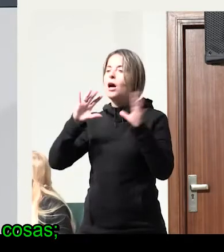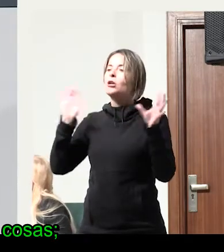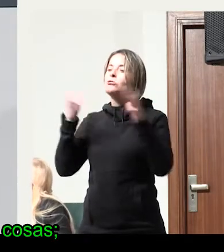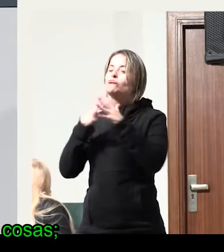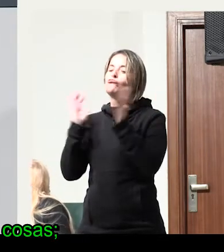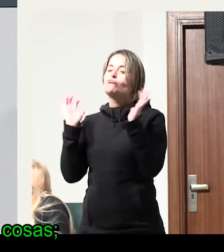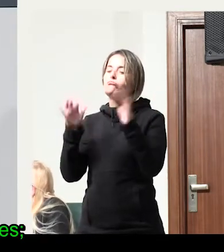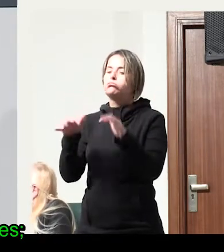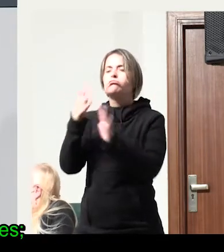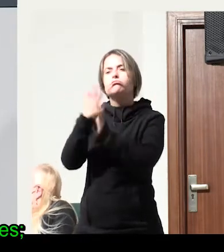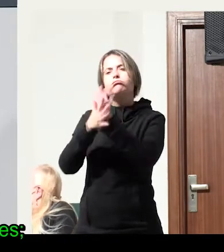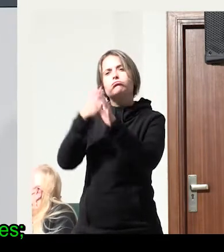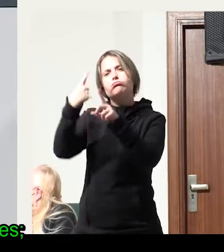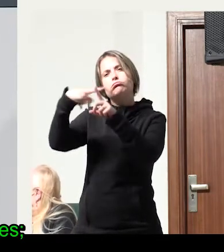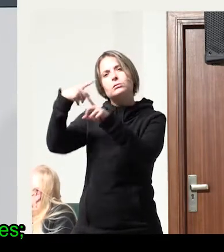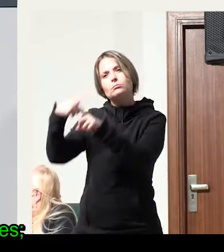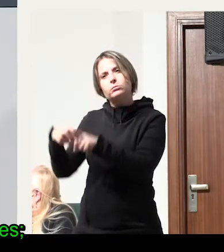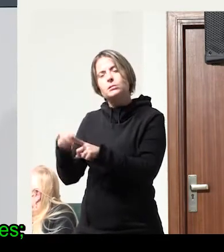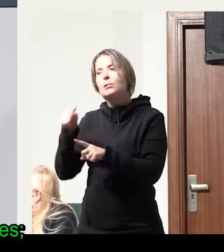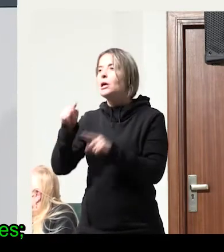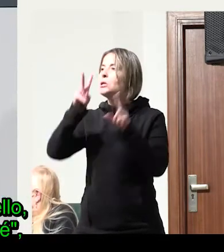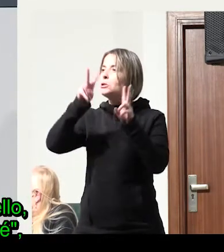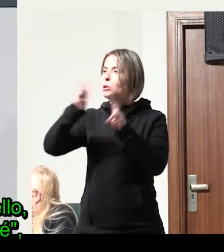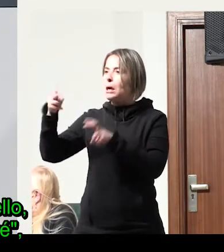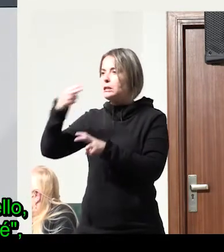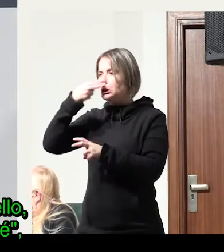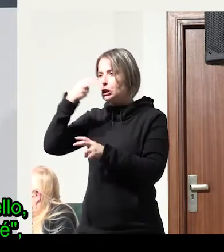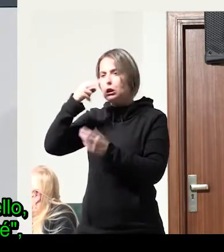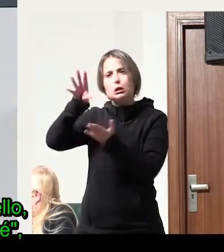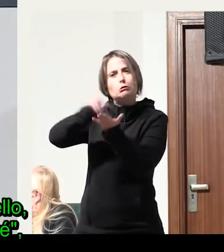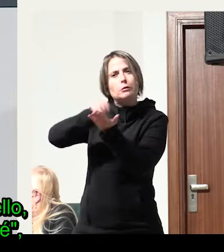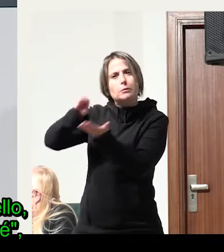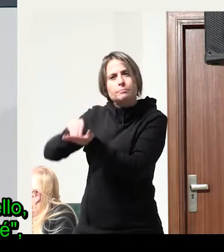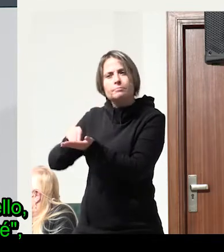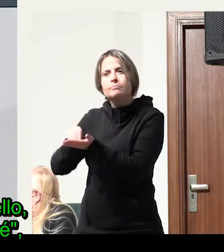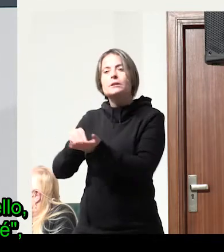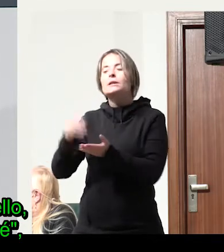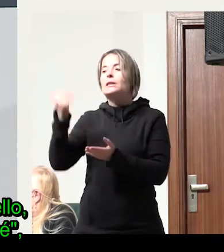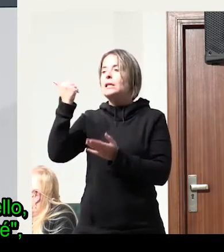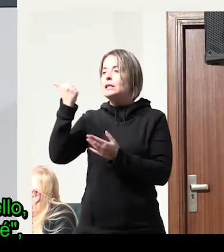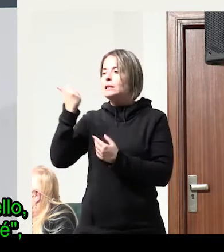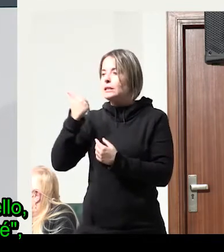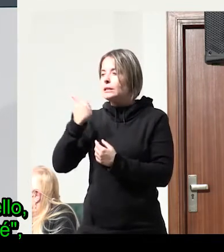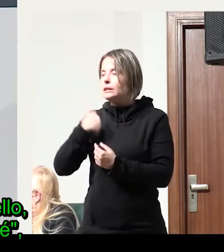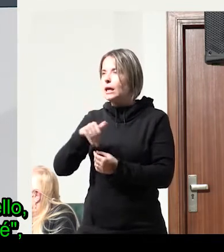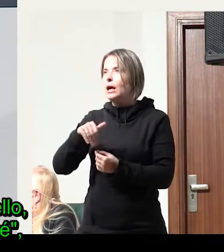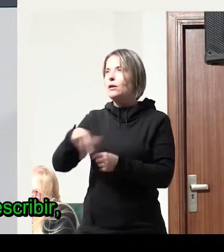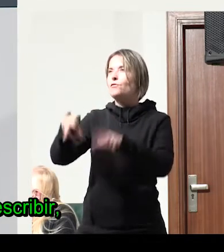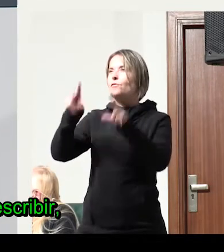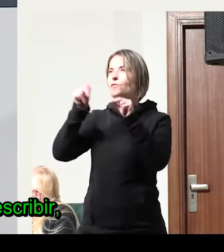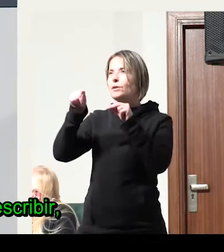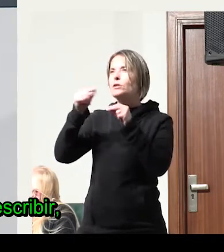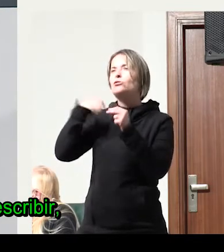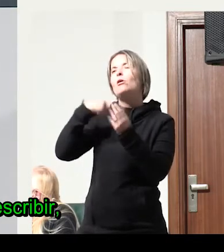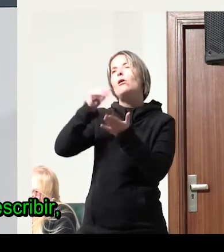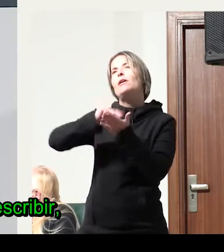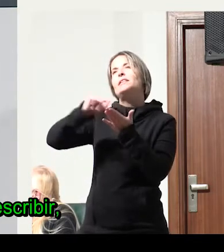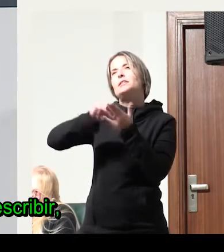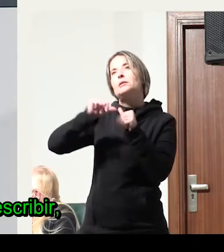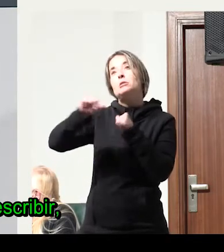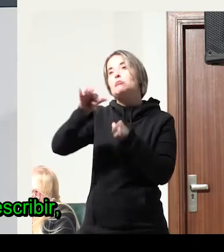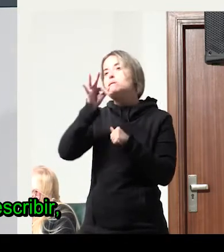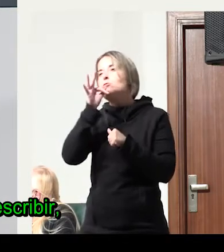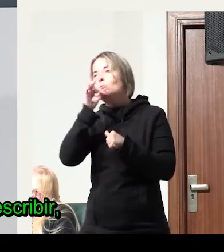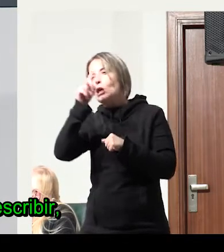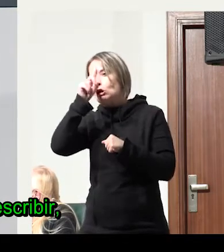de distintas cosas. Salieron temas muy interesantes, y yo ya cuando terminamos aquello ya pensé, sobre esto escribiré, aunque todavía no sabía cómo